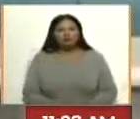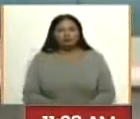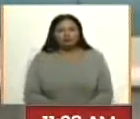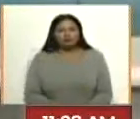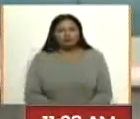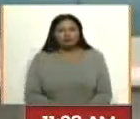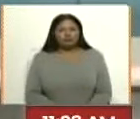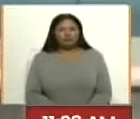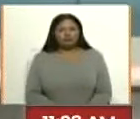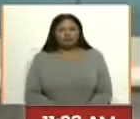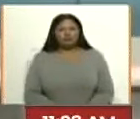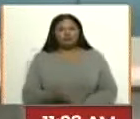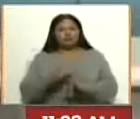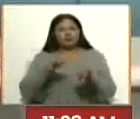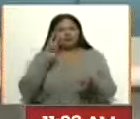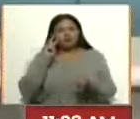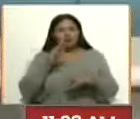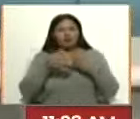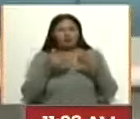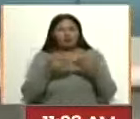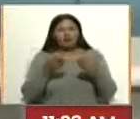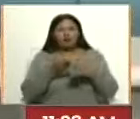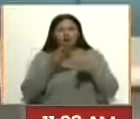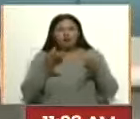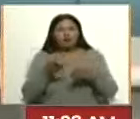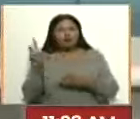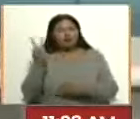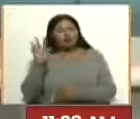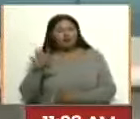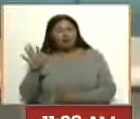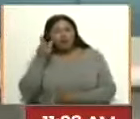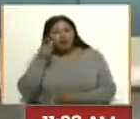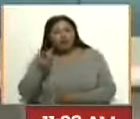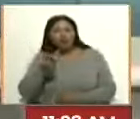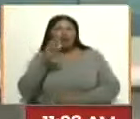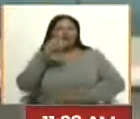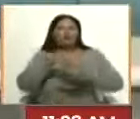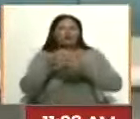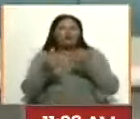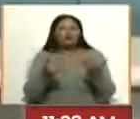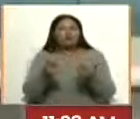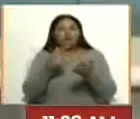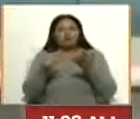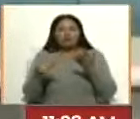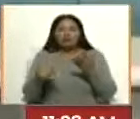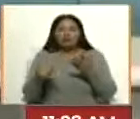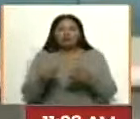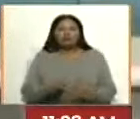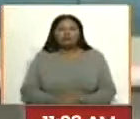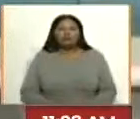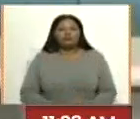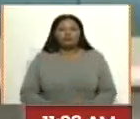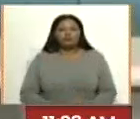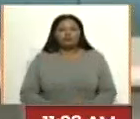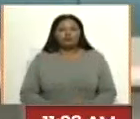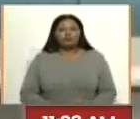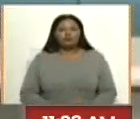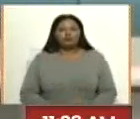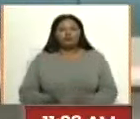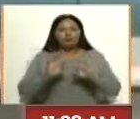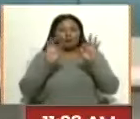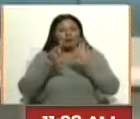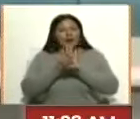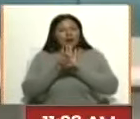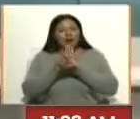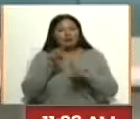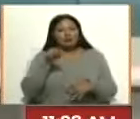se dieron cuenta que esto fracasó, porque aquí el gobierno venezolano y el pueblo se han sobrepuesto a cada una de estas acciones, ¿no?, ilegales. Fíjate, aquí